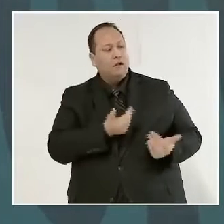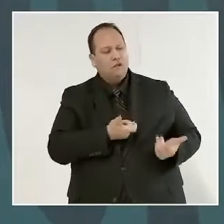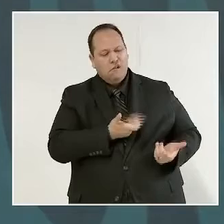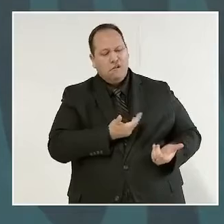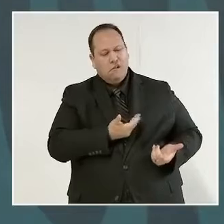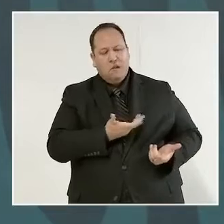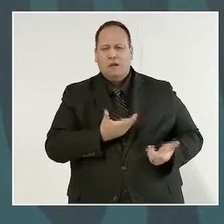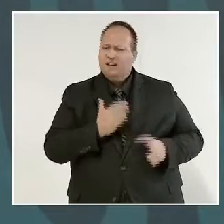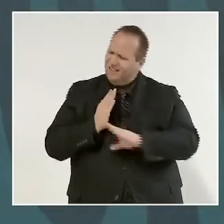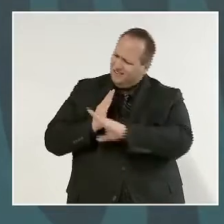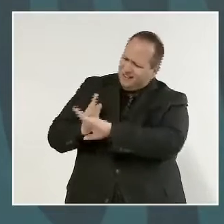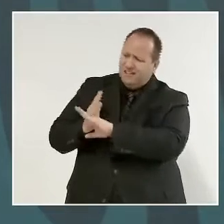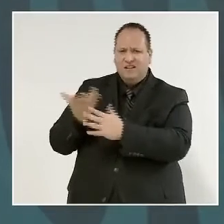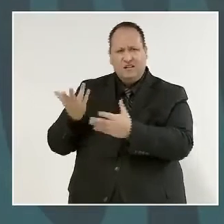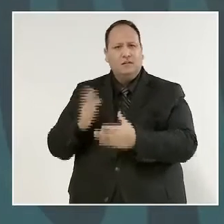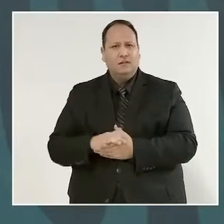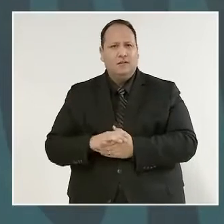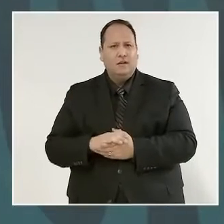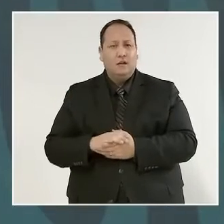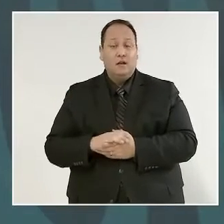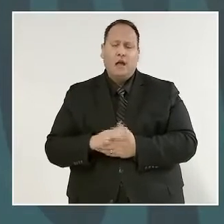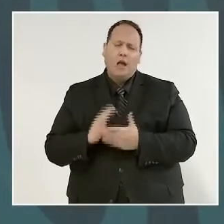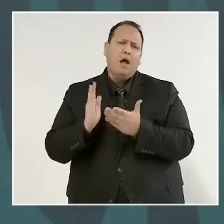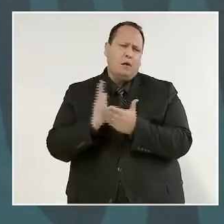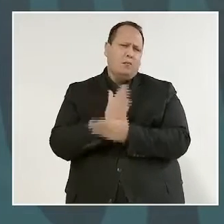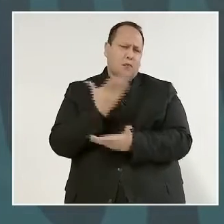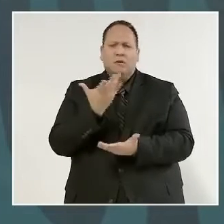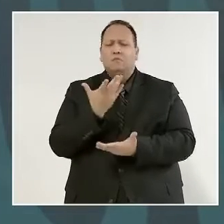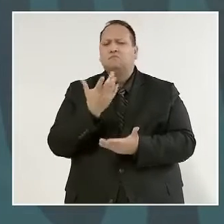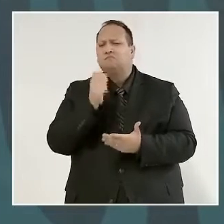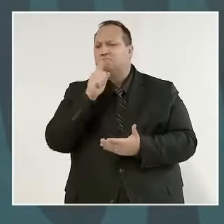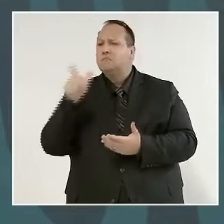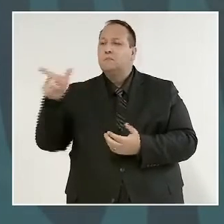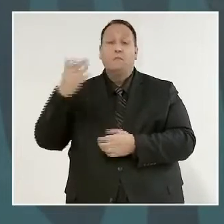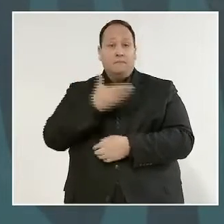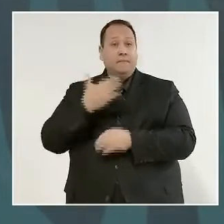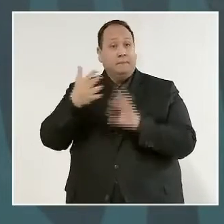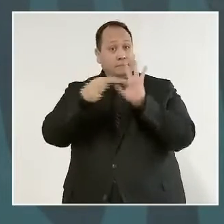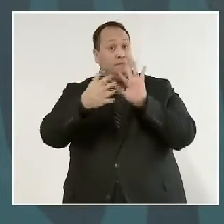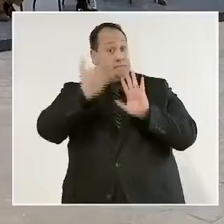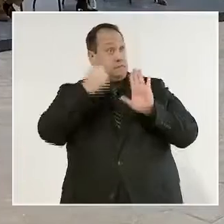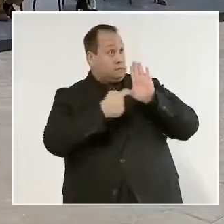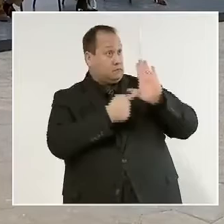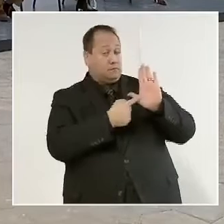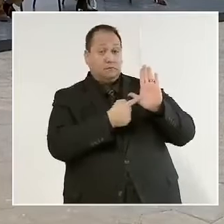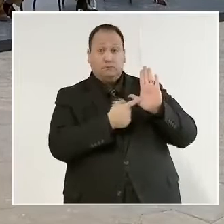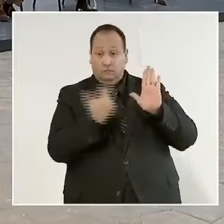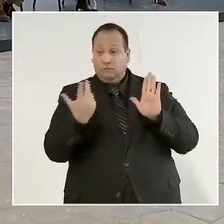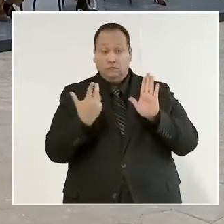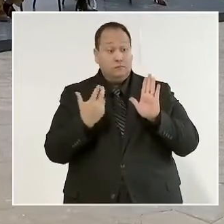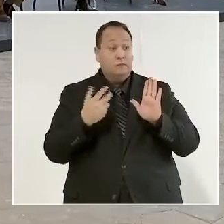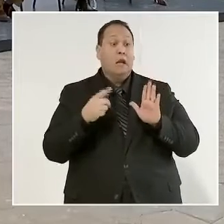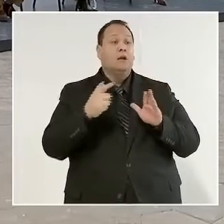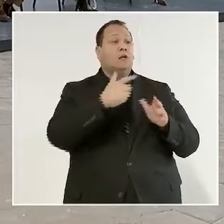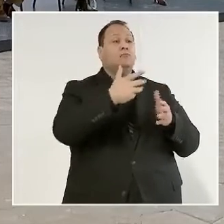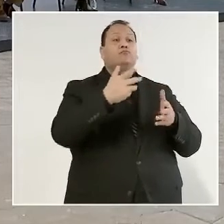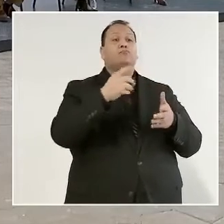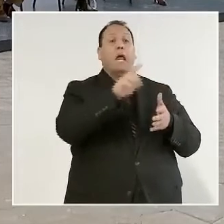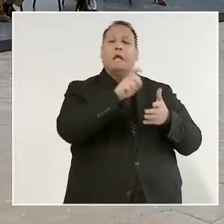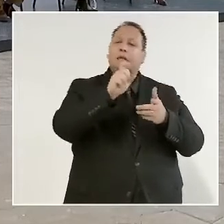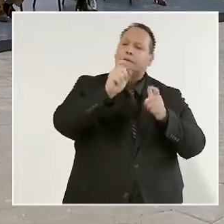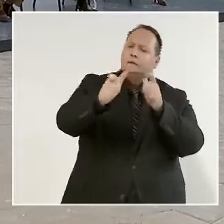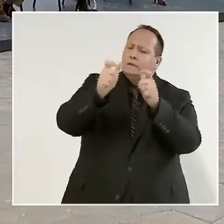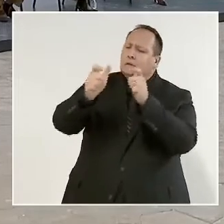extorsiones. Además, como ya lo ha señalado el señor presidente, los recursos que se obtengan